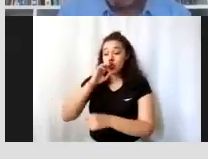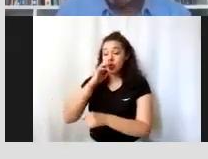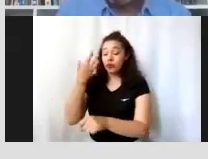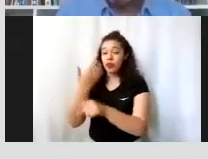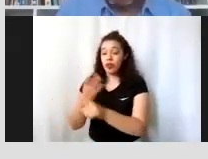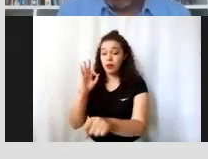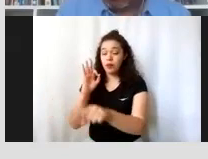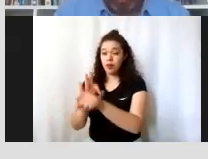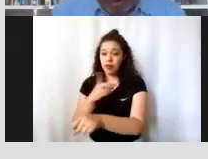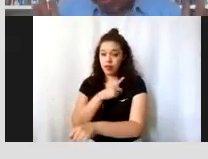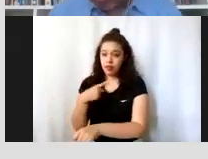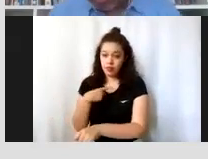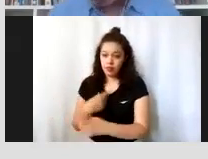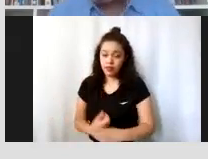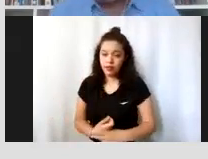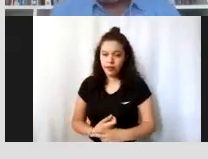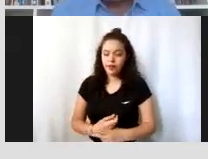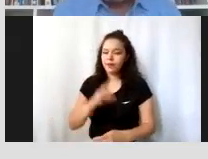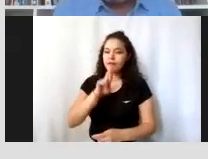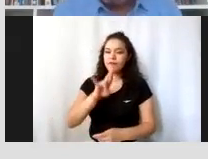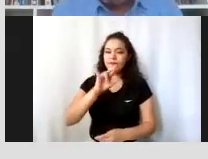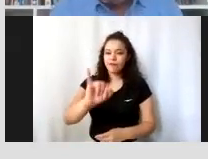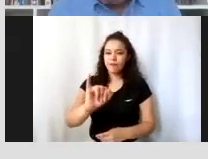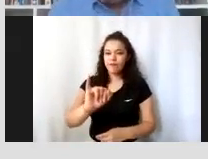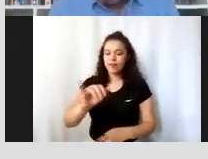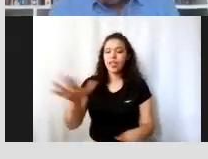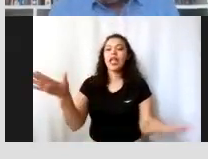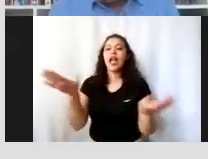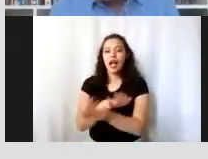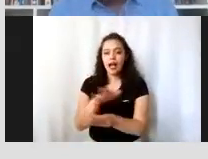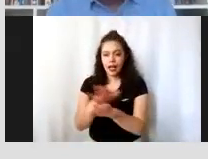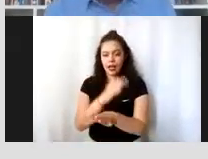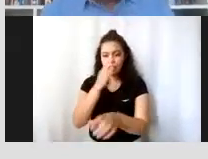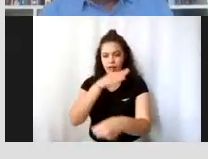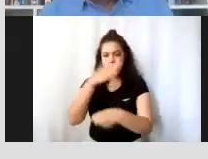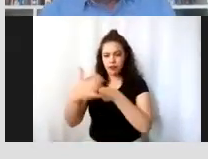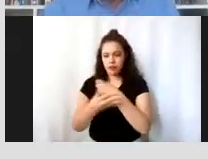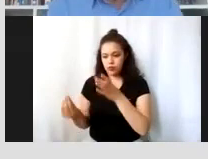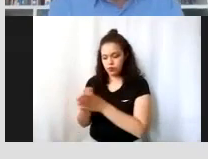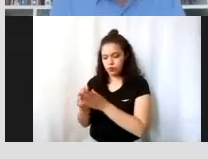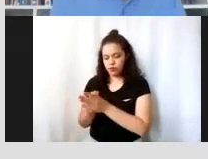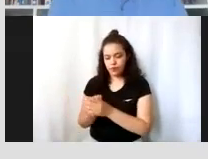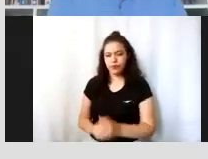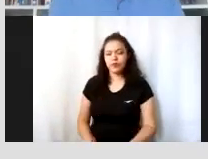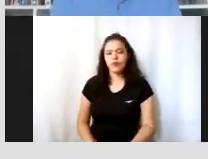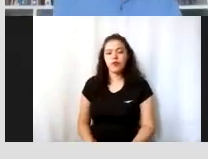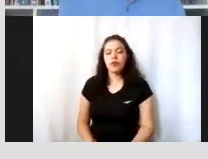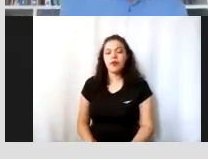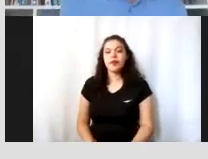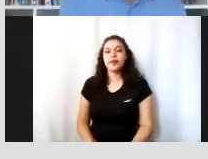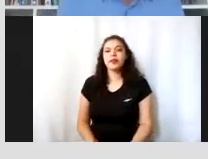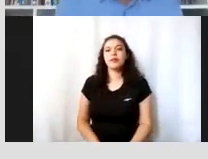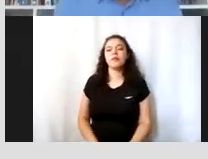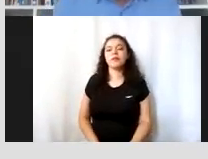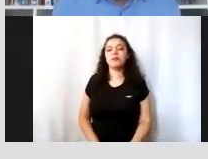sí, la respuesta es sí. Actualiza el aviso de privacidad. Bueno, esa pregunta me lleva